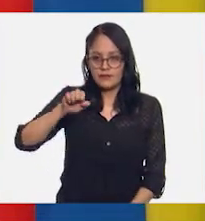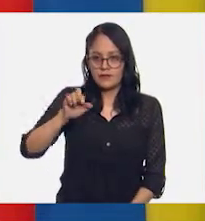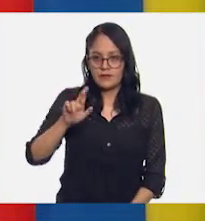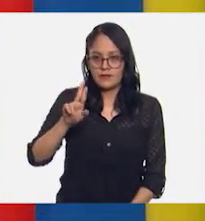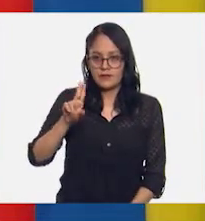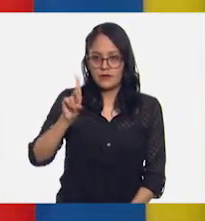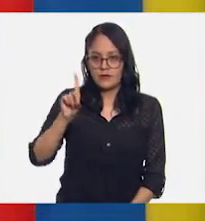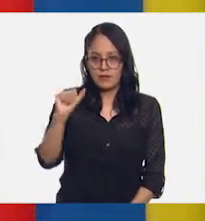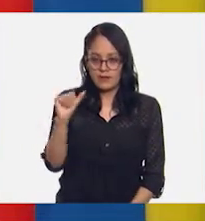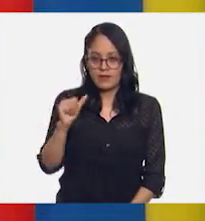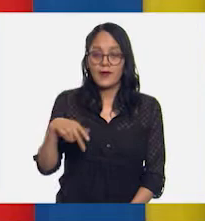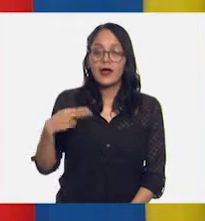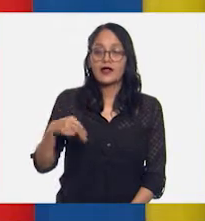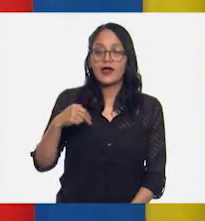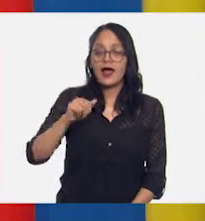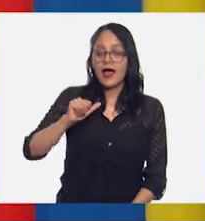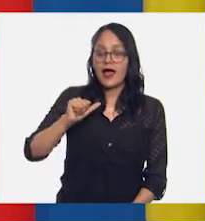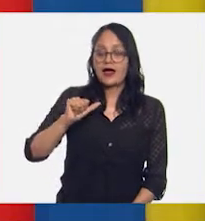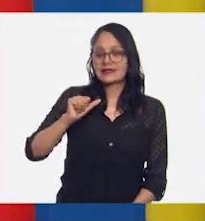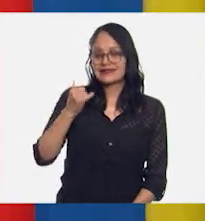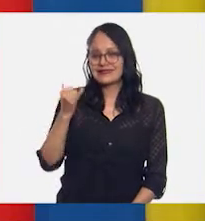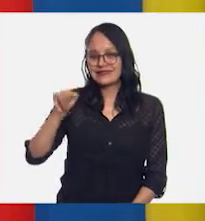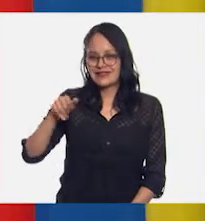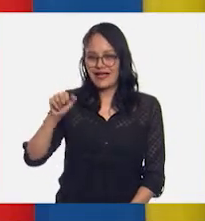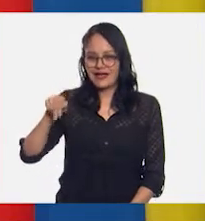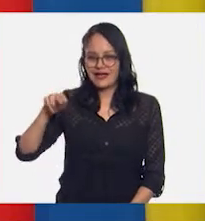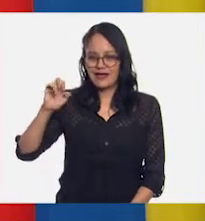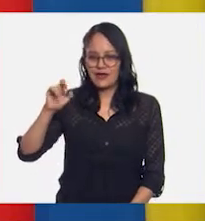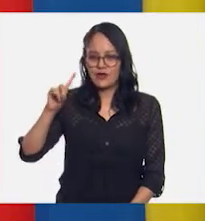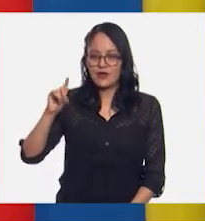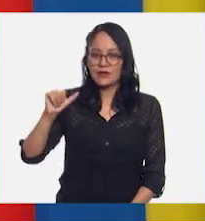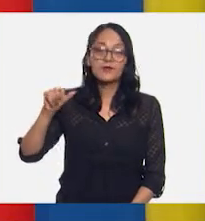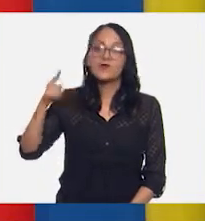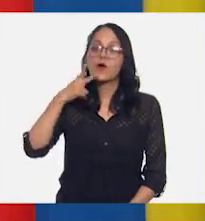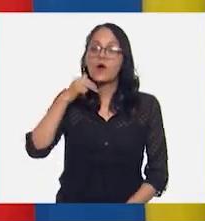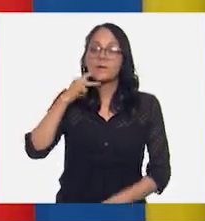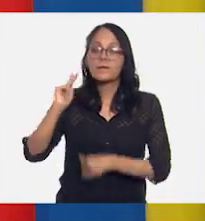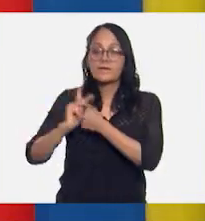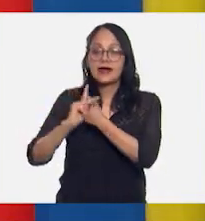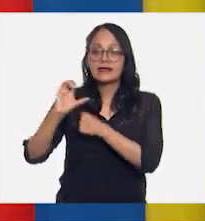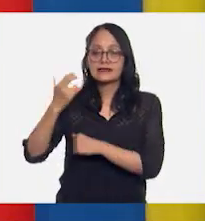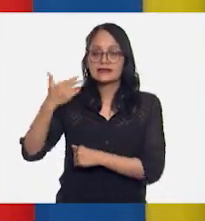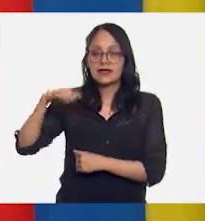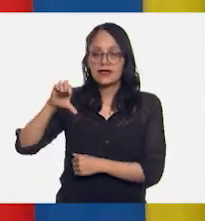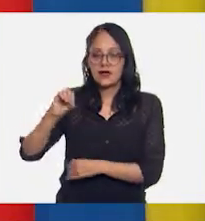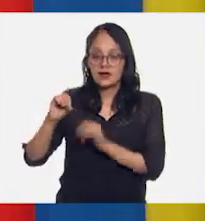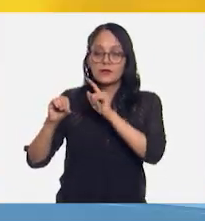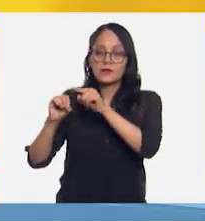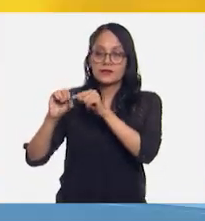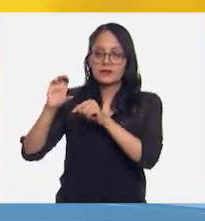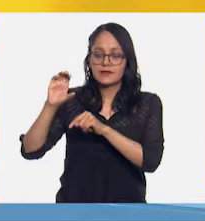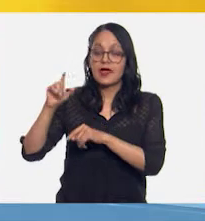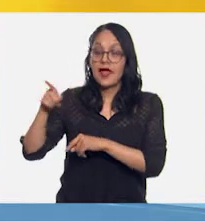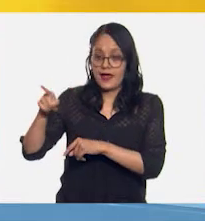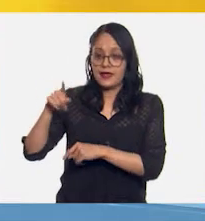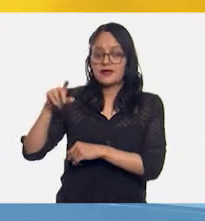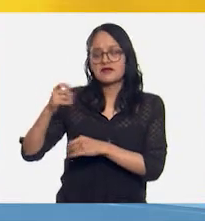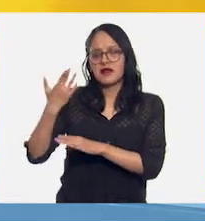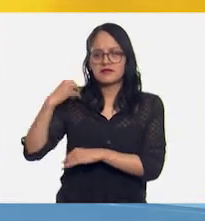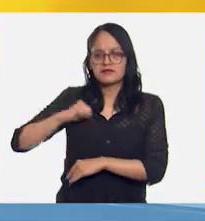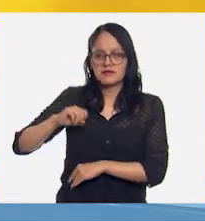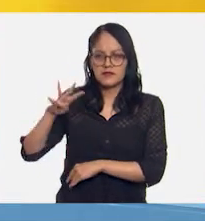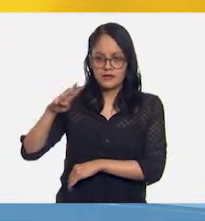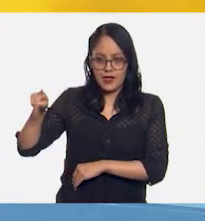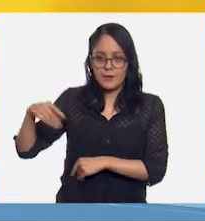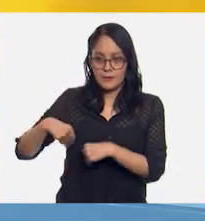se lo puso en honor a Jan Neruda, un poeta checo que vivió y escribió durante el siglo XIX. María, qué